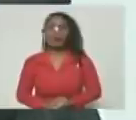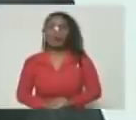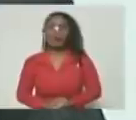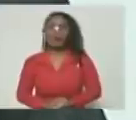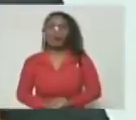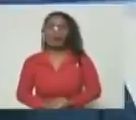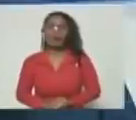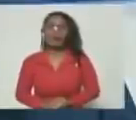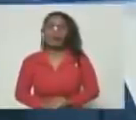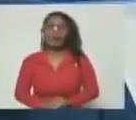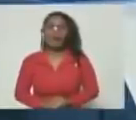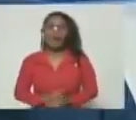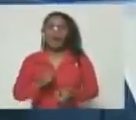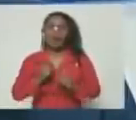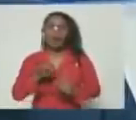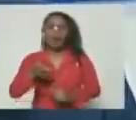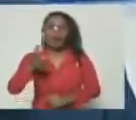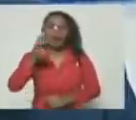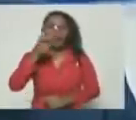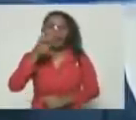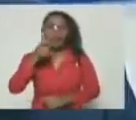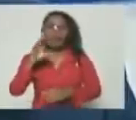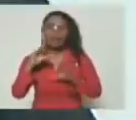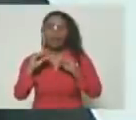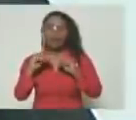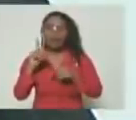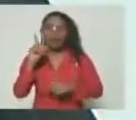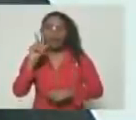la inseguridad, presidente, que usted ha hablado.